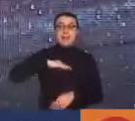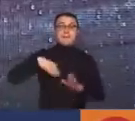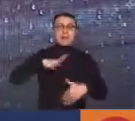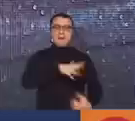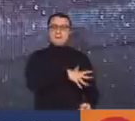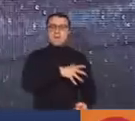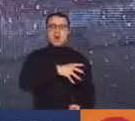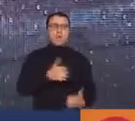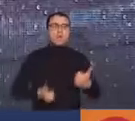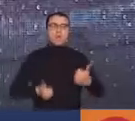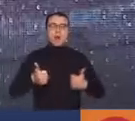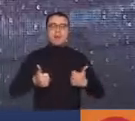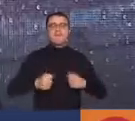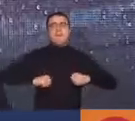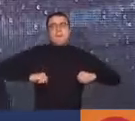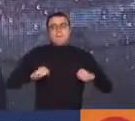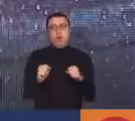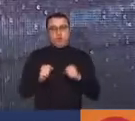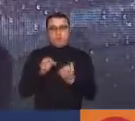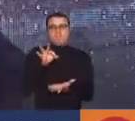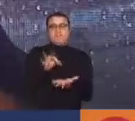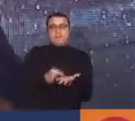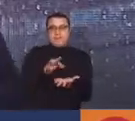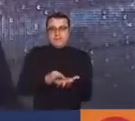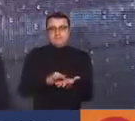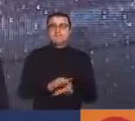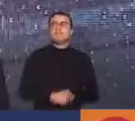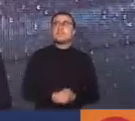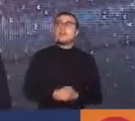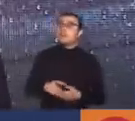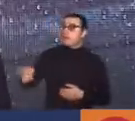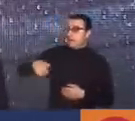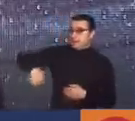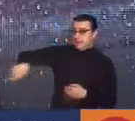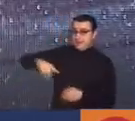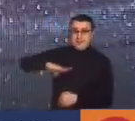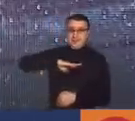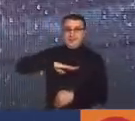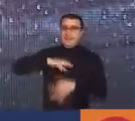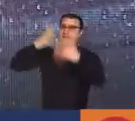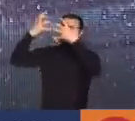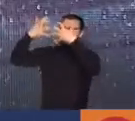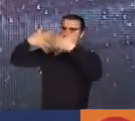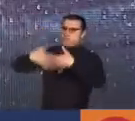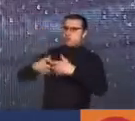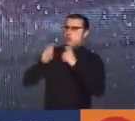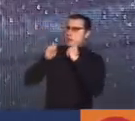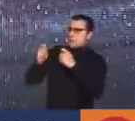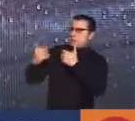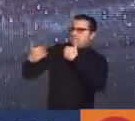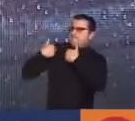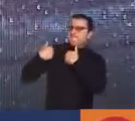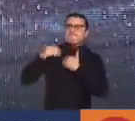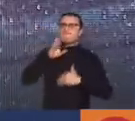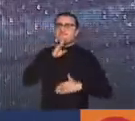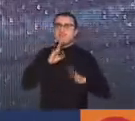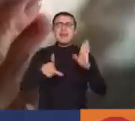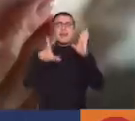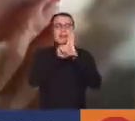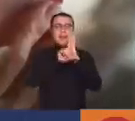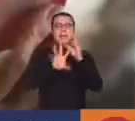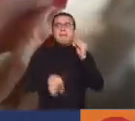Capital. Y tiene unas funciones, unas competencias, se llama así, fijadas por la ley y la